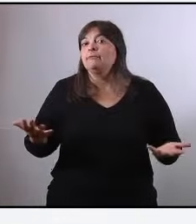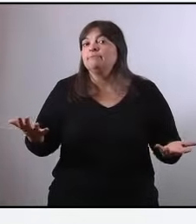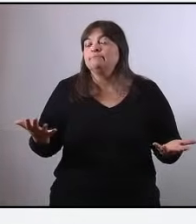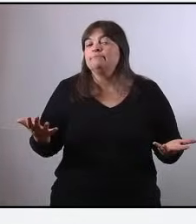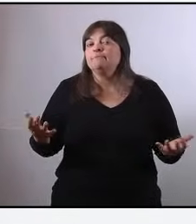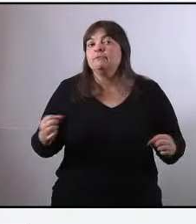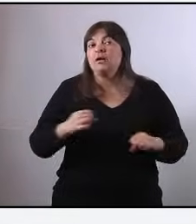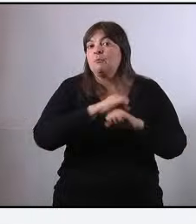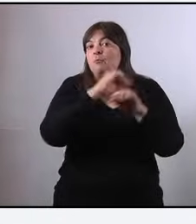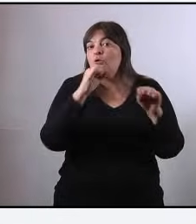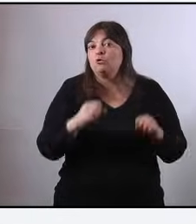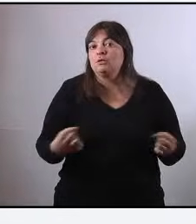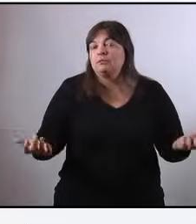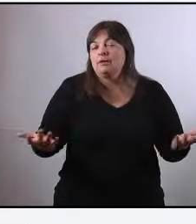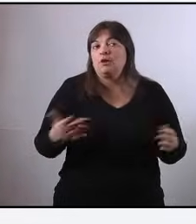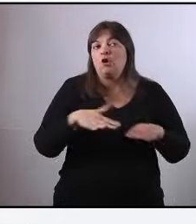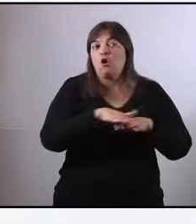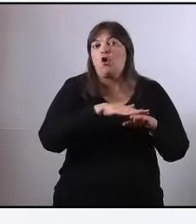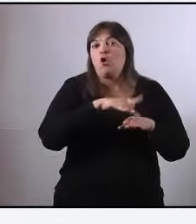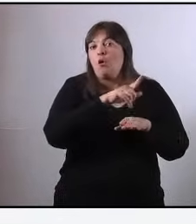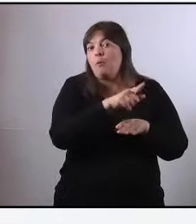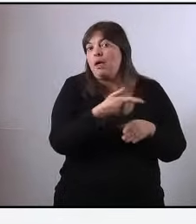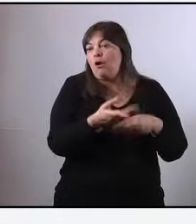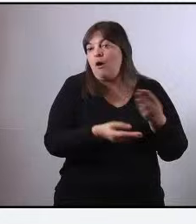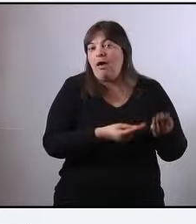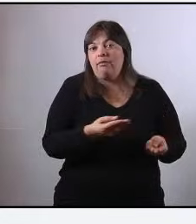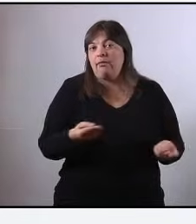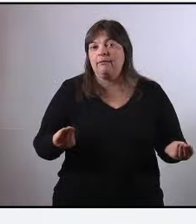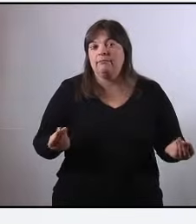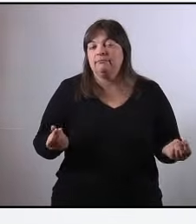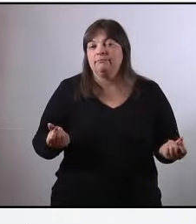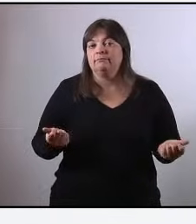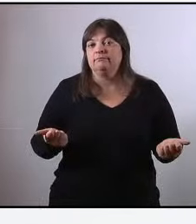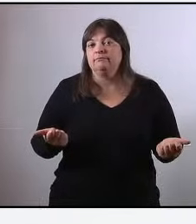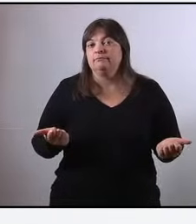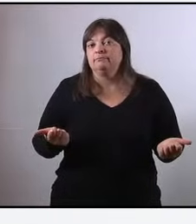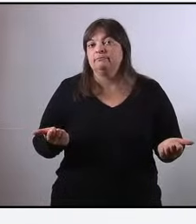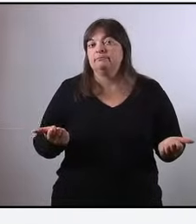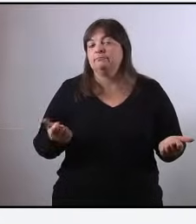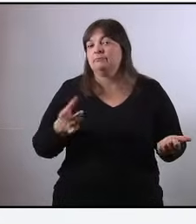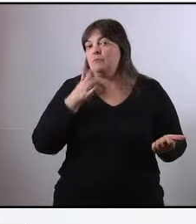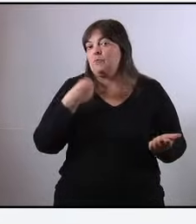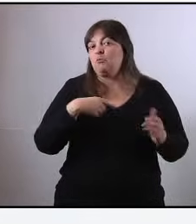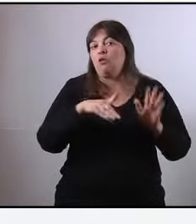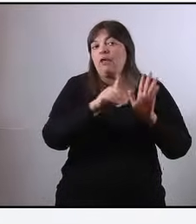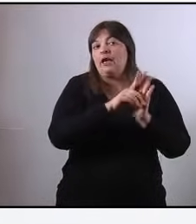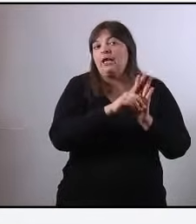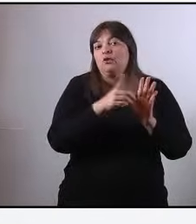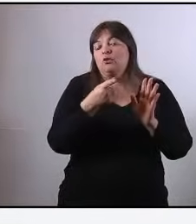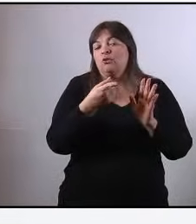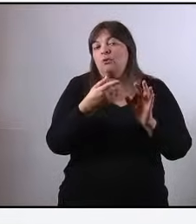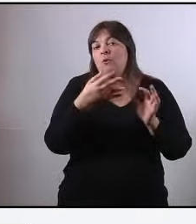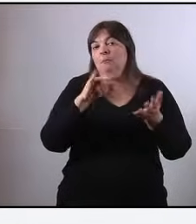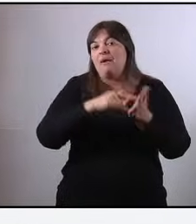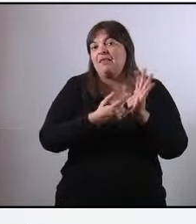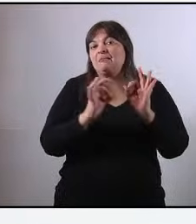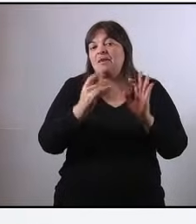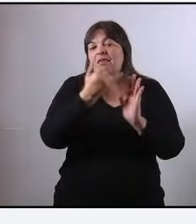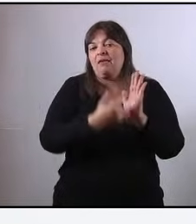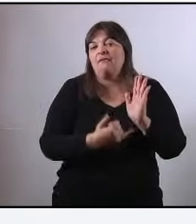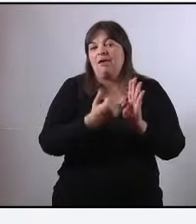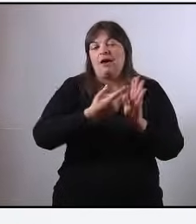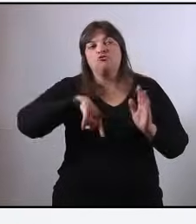imposibilidad de este Gobierno de llevar a cabo a través de esos decretos pues determinadas medidas. Nosotros lo